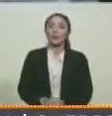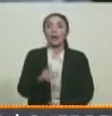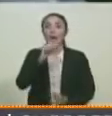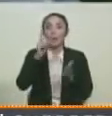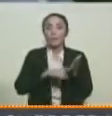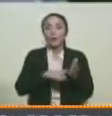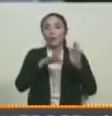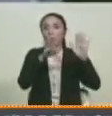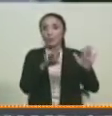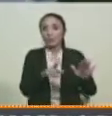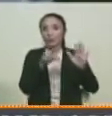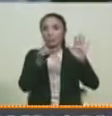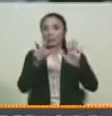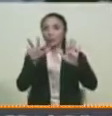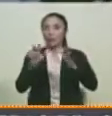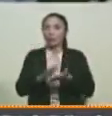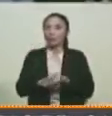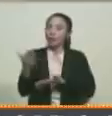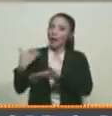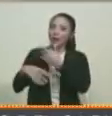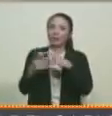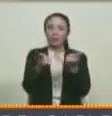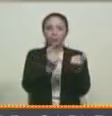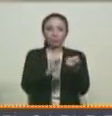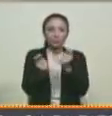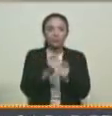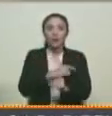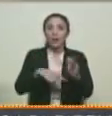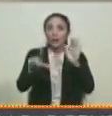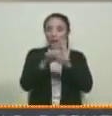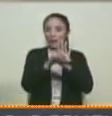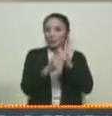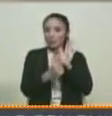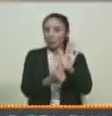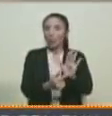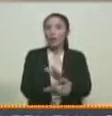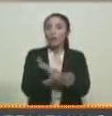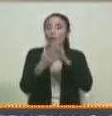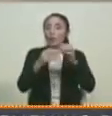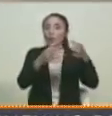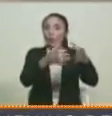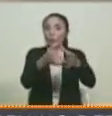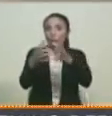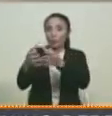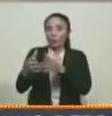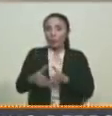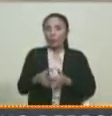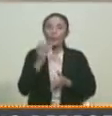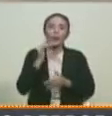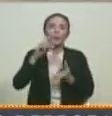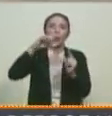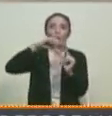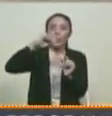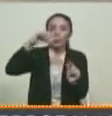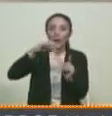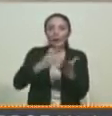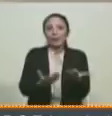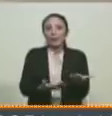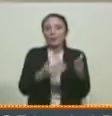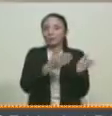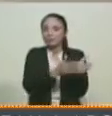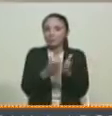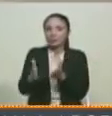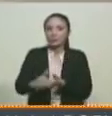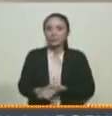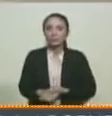68, él adelantó conversaciones y la legalización del Partido Comunista de Venezuela, quien participó en esas elecciones con el